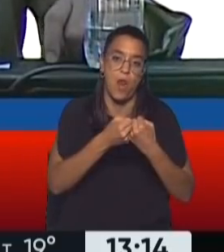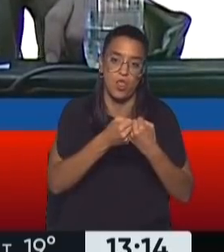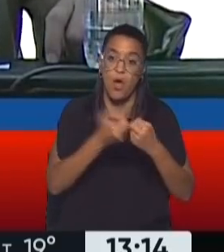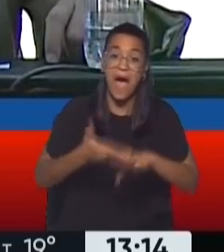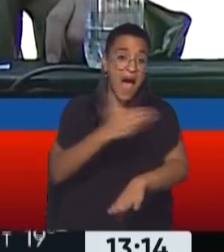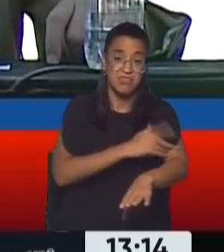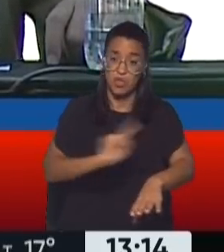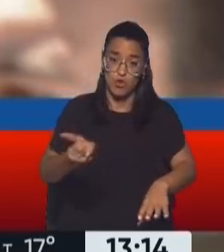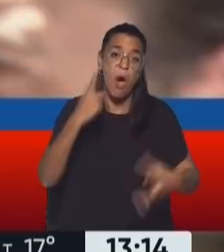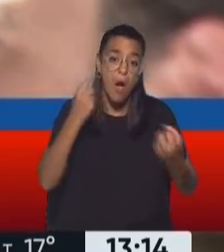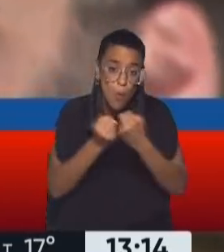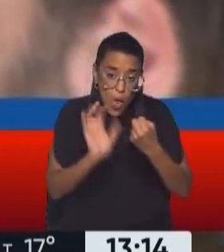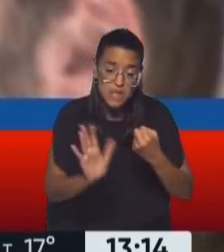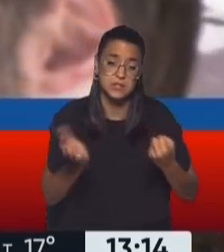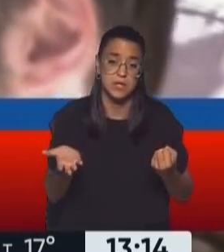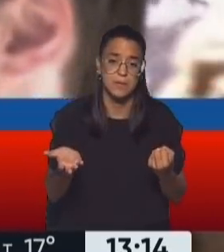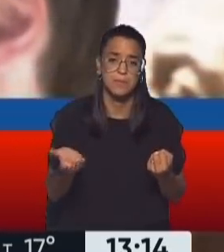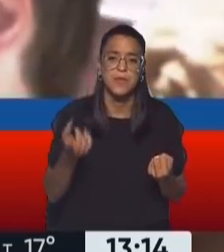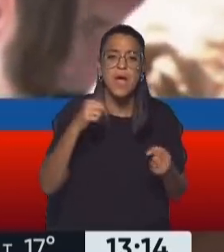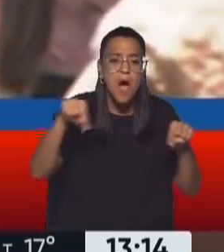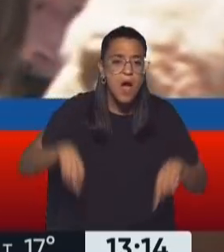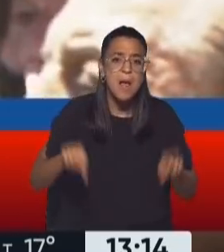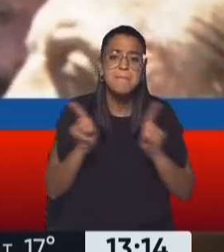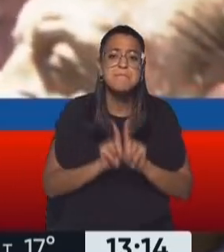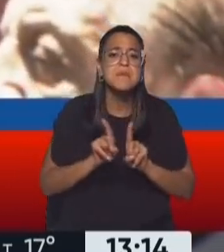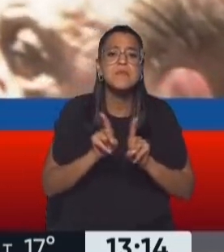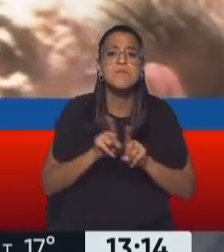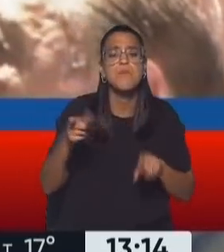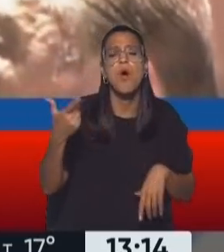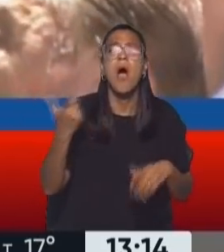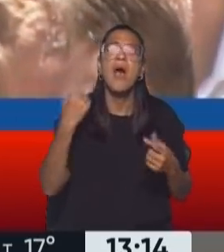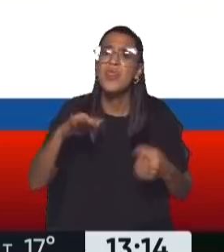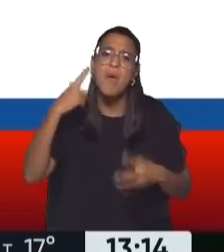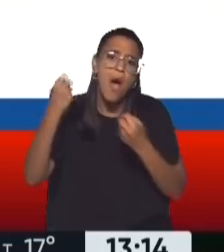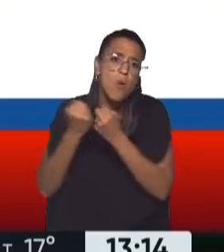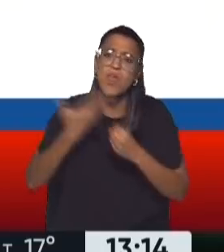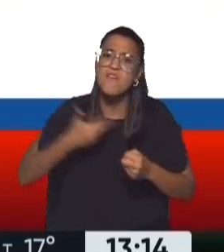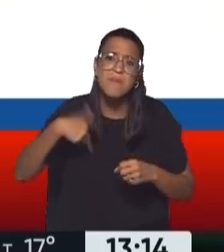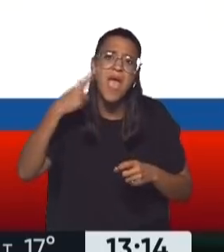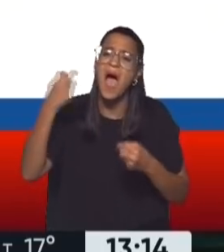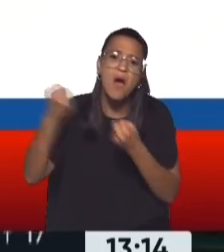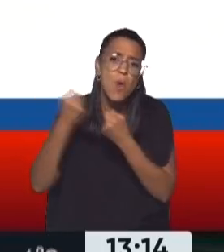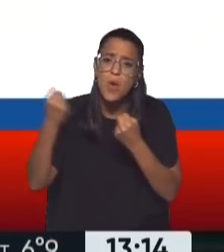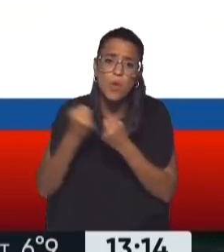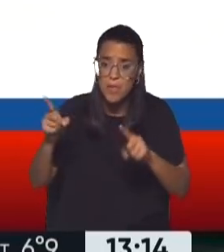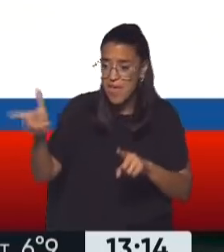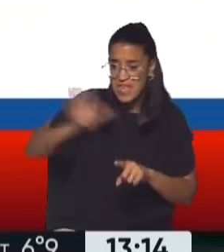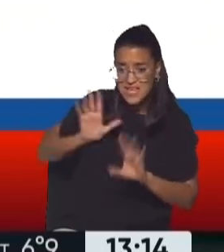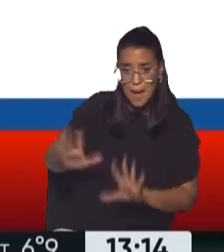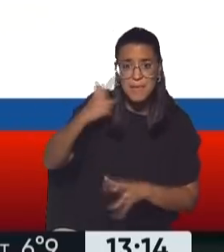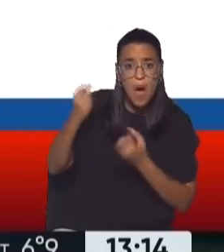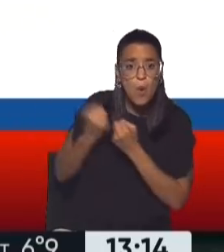Ahí cerramos. Y ahora tengo el mismo problema, hay que cerrar con el fondo, Los que me dicen hay que cerrar con el